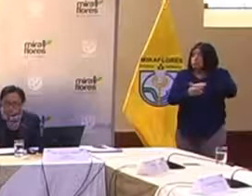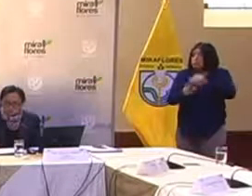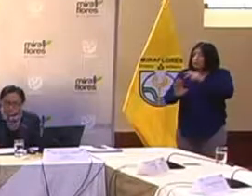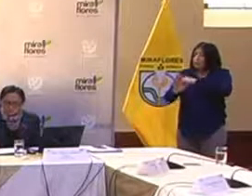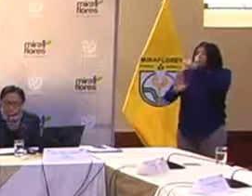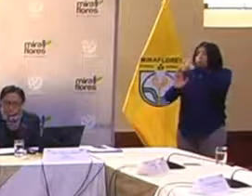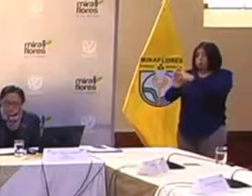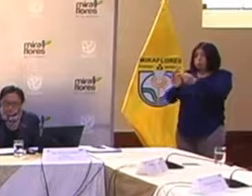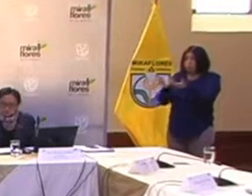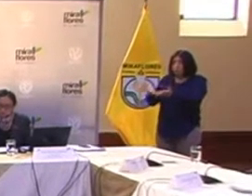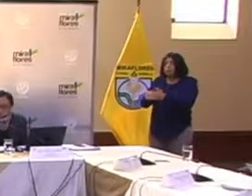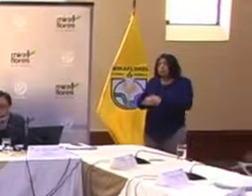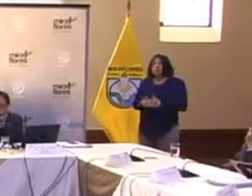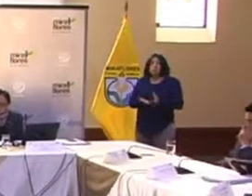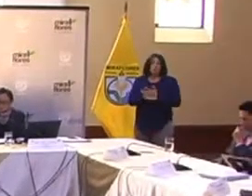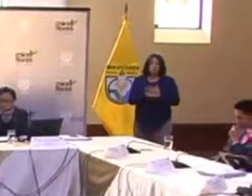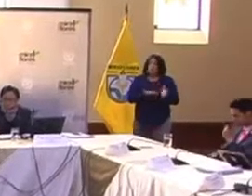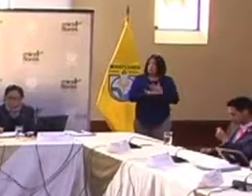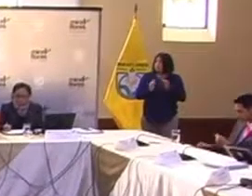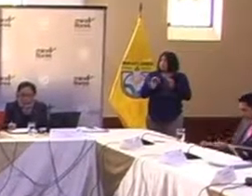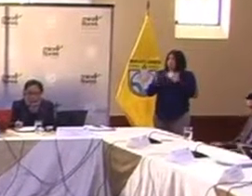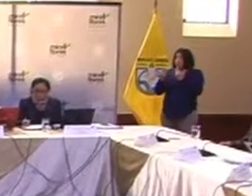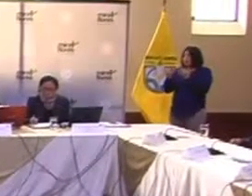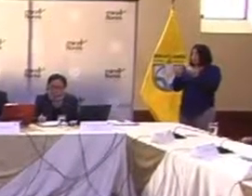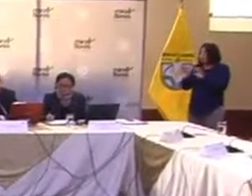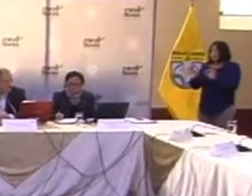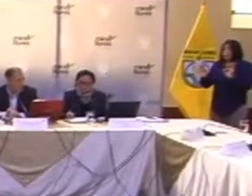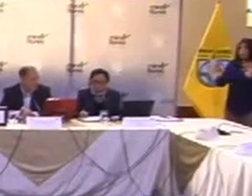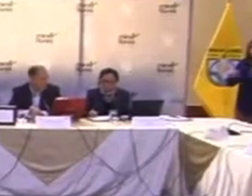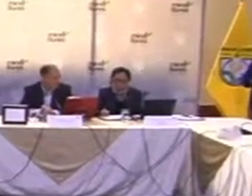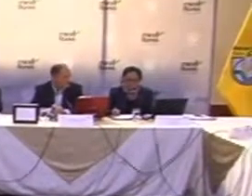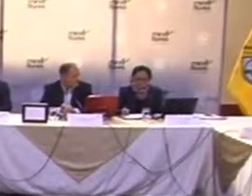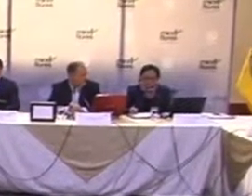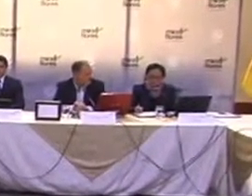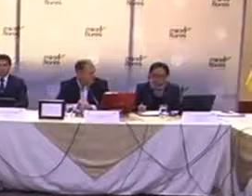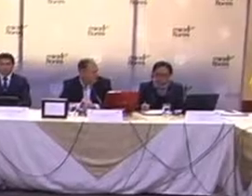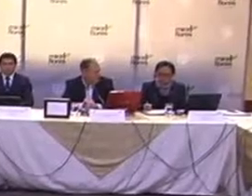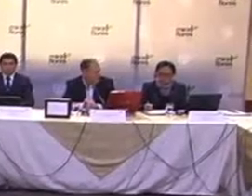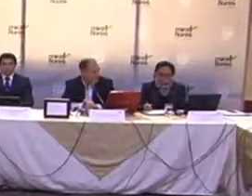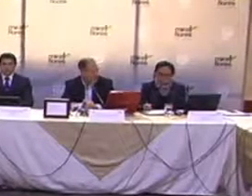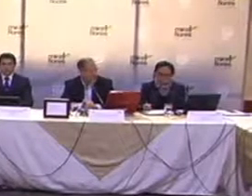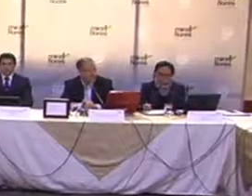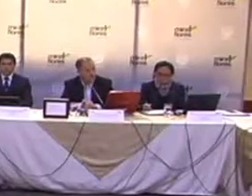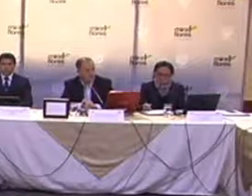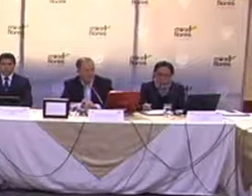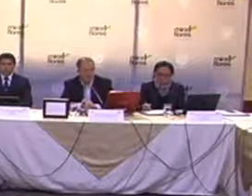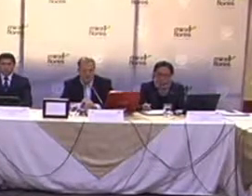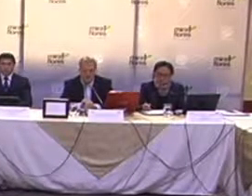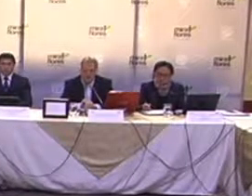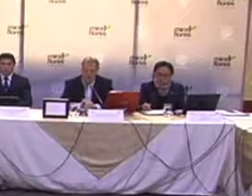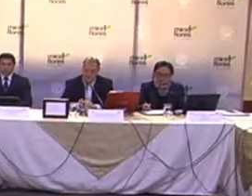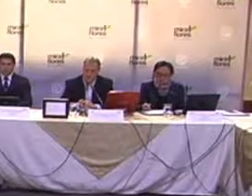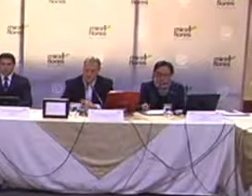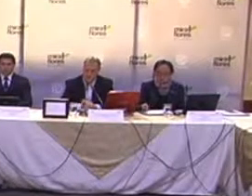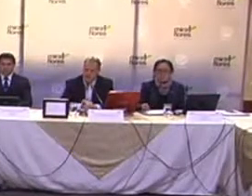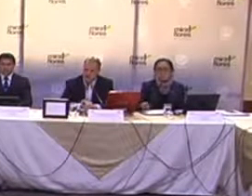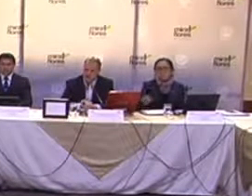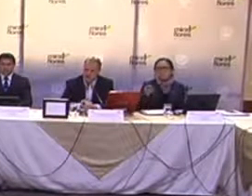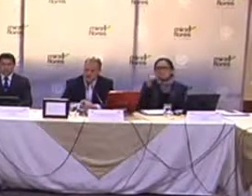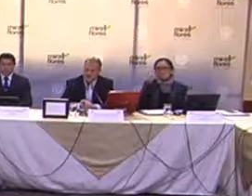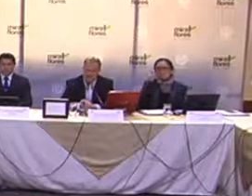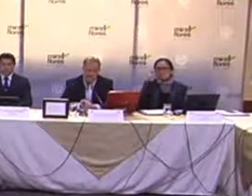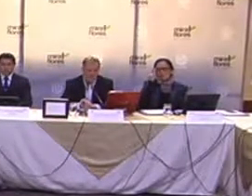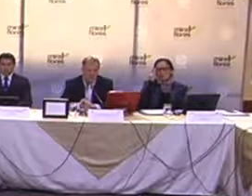proyecto que está en mesa. Si no hay más intervenciones, aquellos miembros del Consejo que estén a favor de aprobar la propuesta, si la